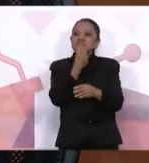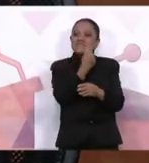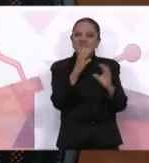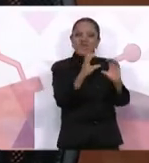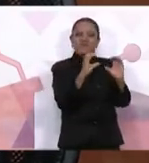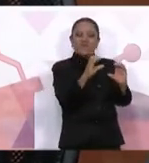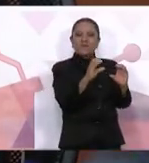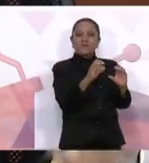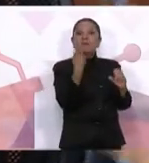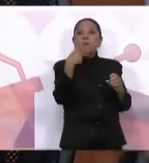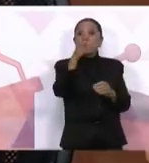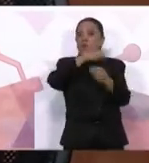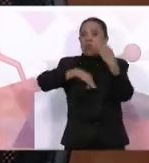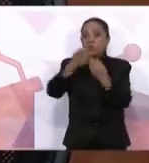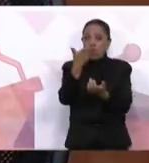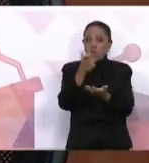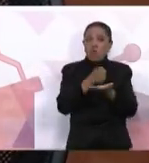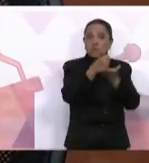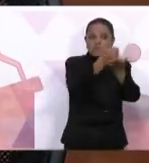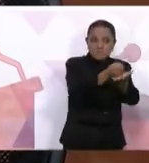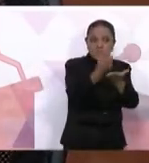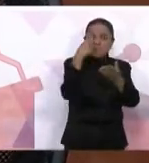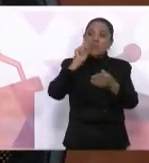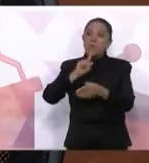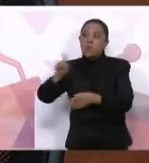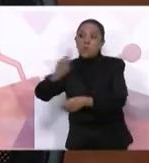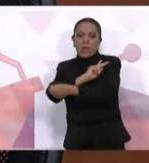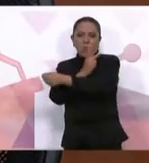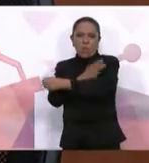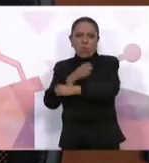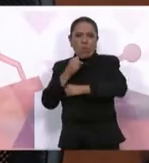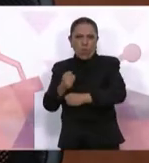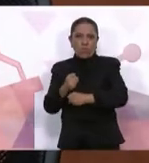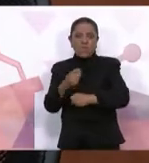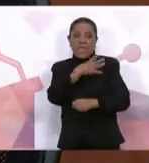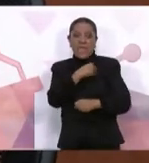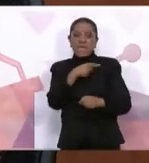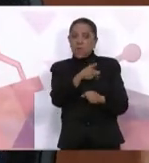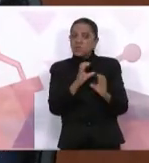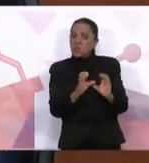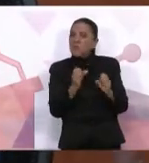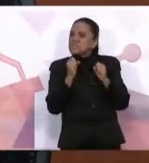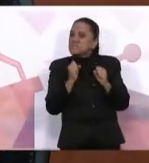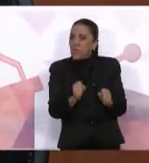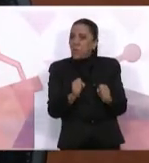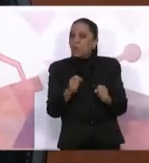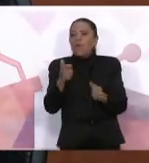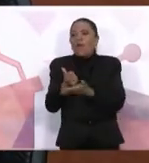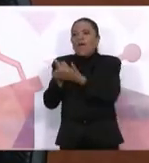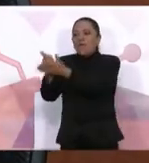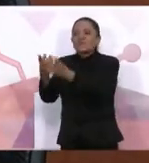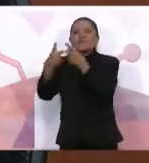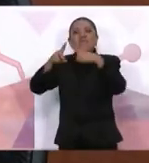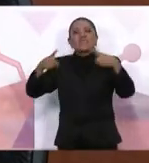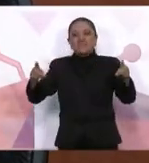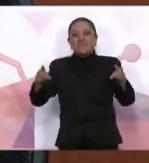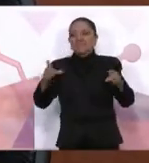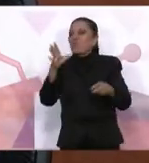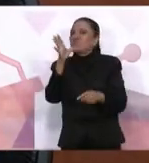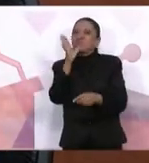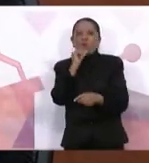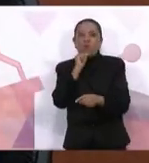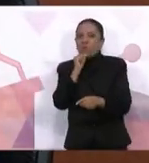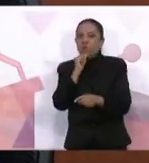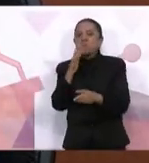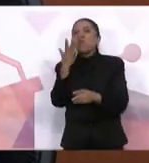se invierta para que ella se empodere tengan sus hijos con seguridad va a ayudarle a su desarrollo si no lo hacemos estamos simplemente generando